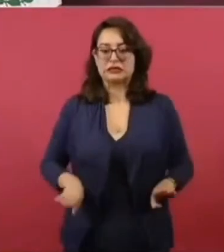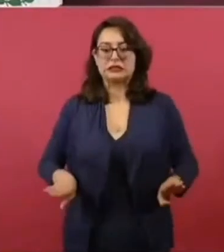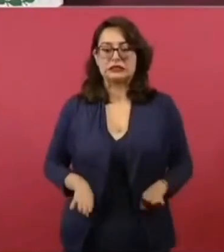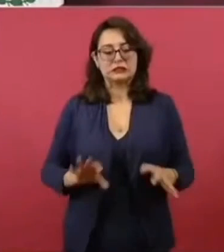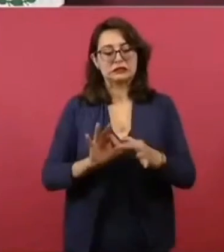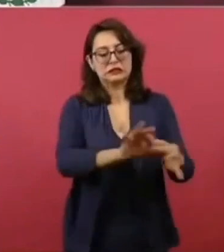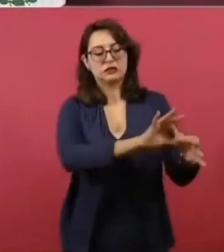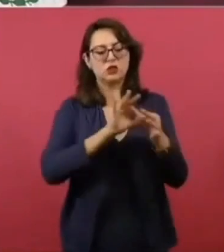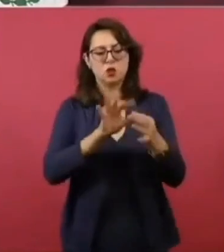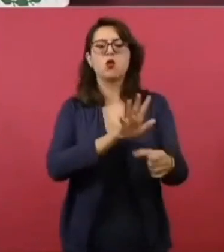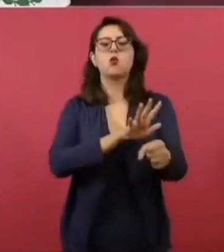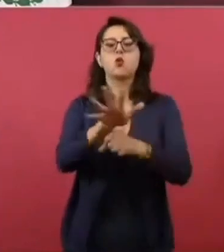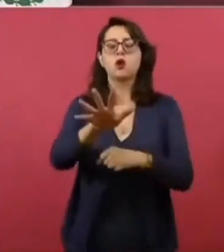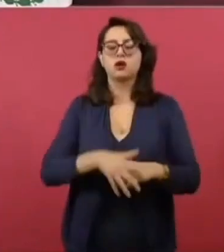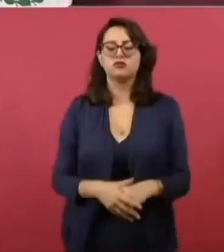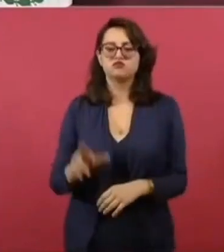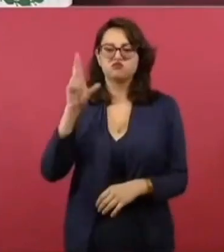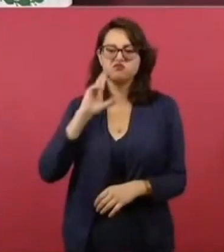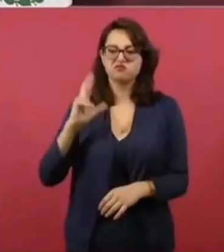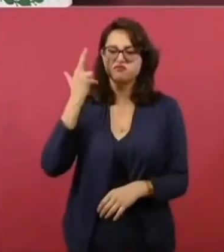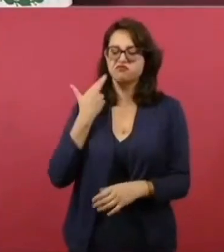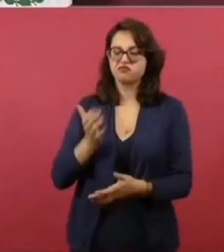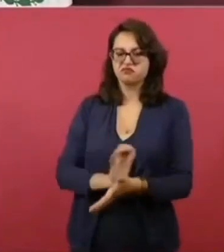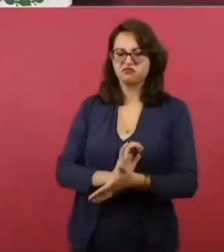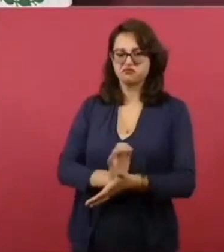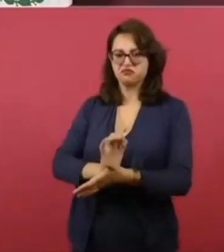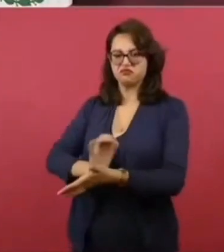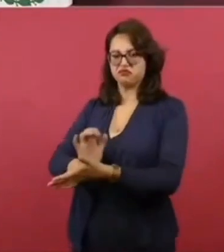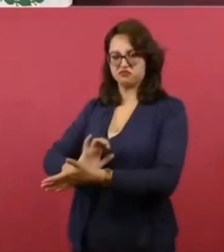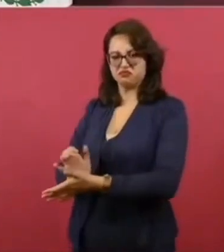racismo, como paradoja,